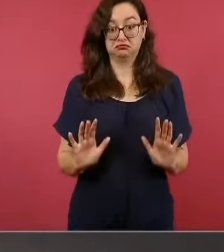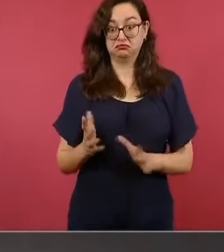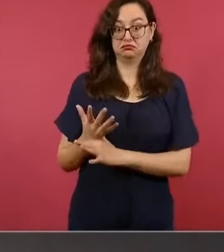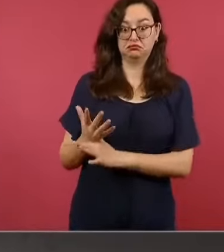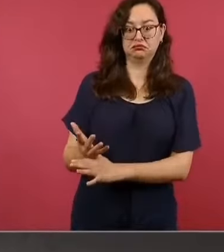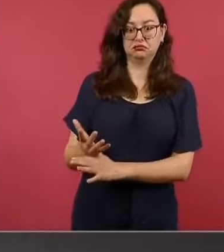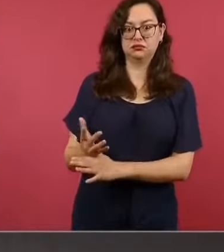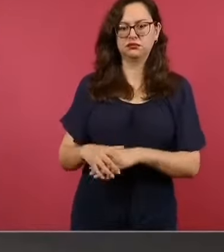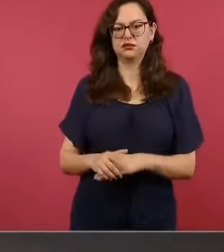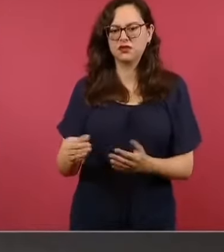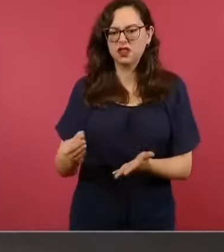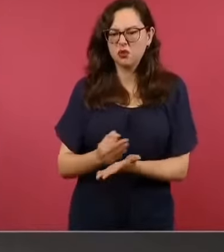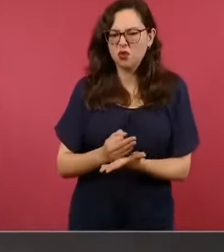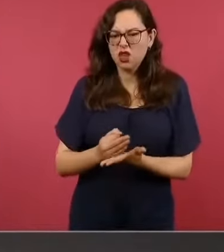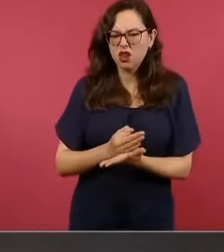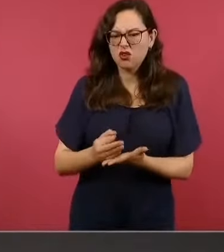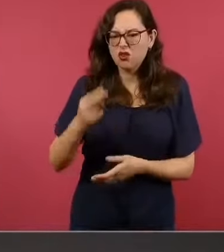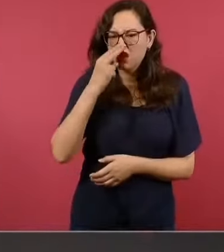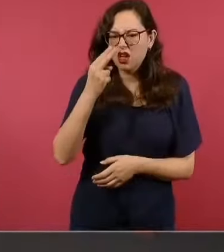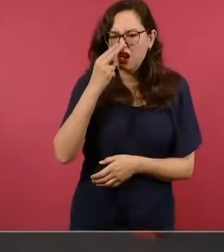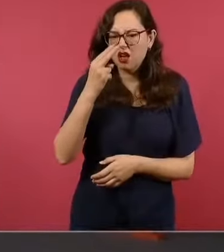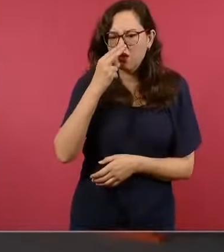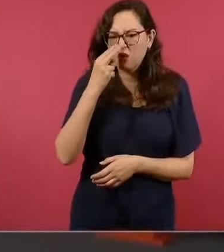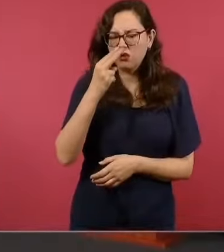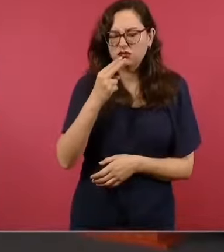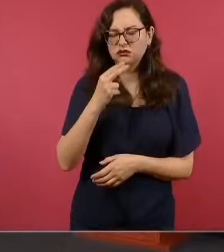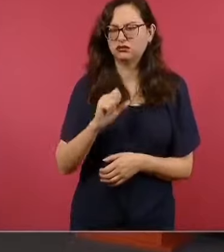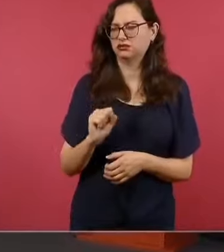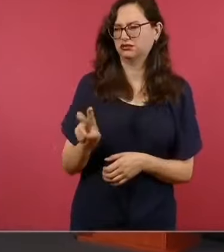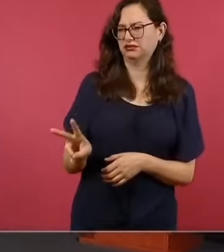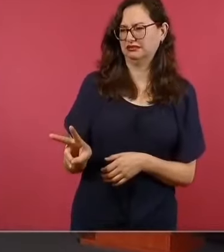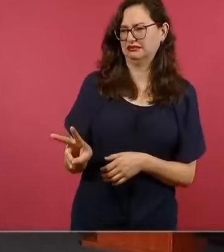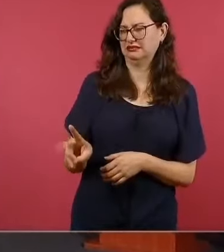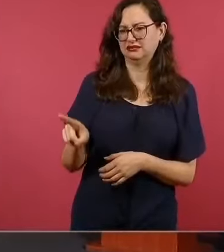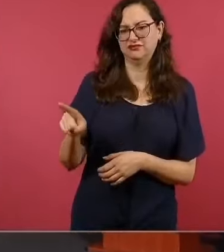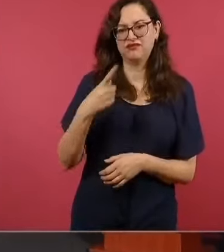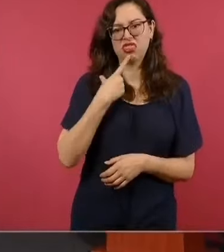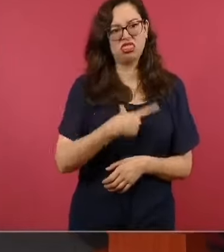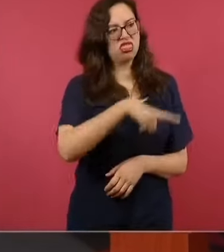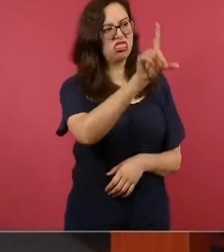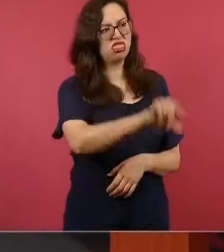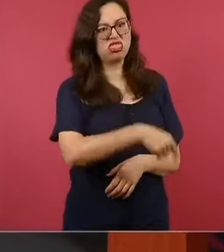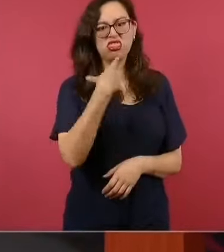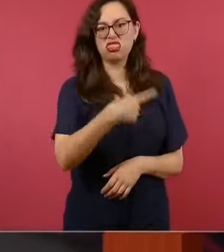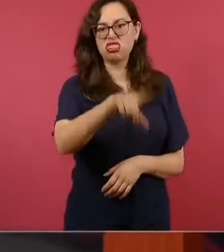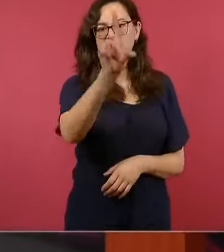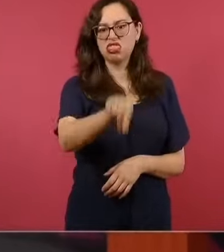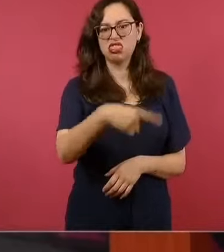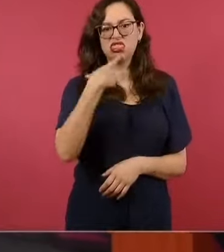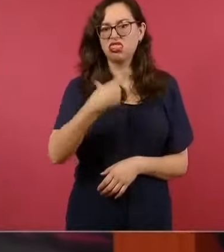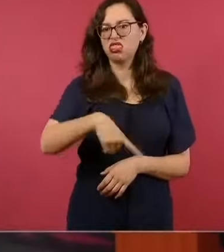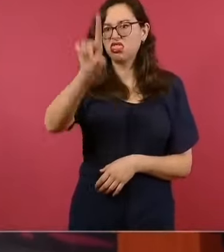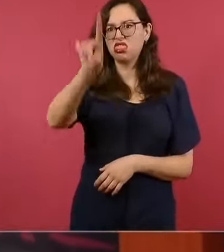mande todo eso no salía eso era para sus